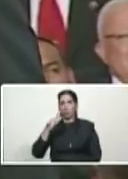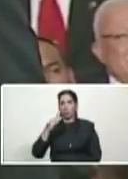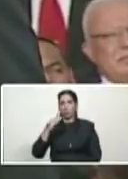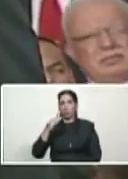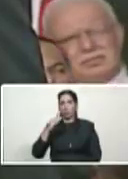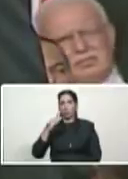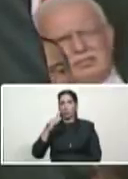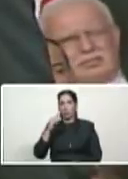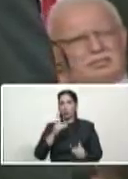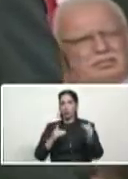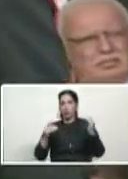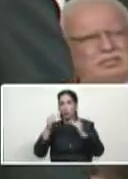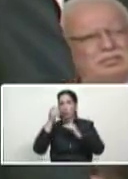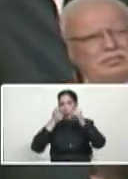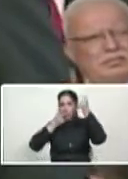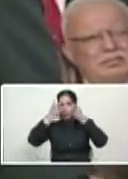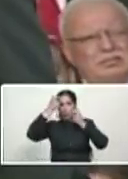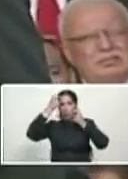supremo, Hugo Chávez,